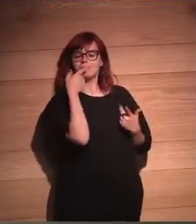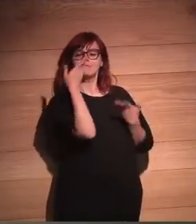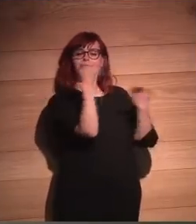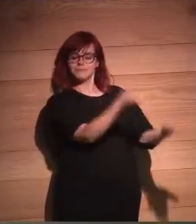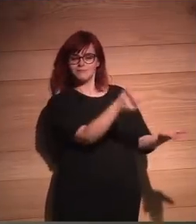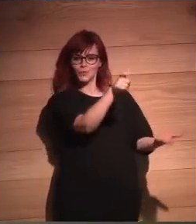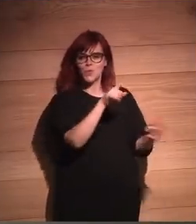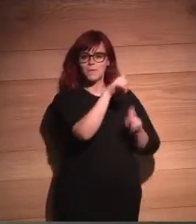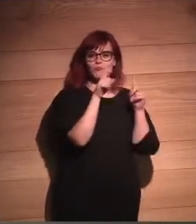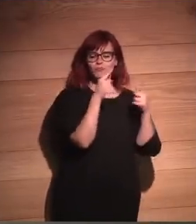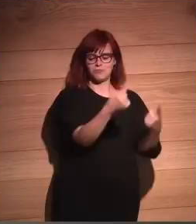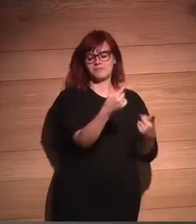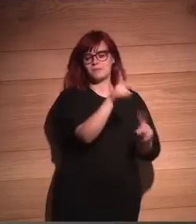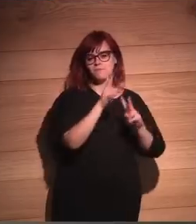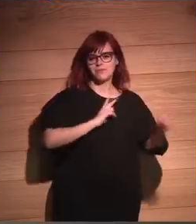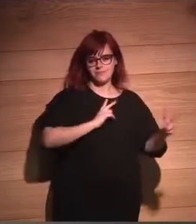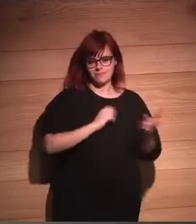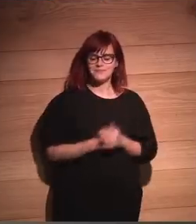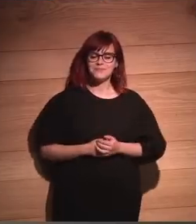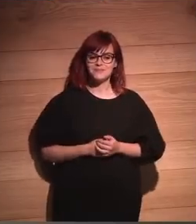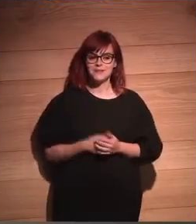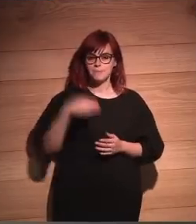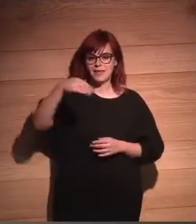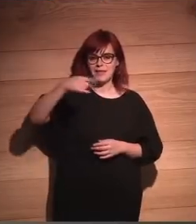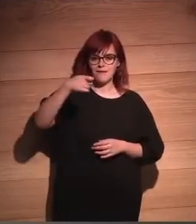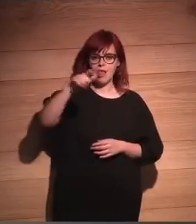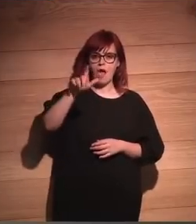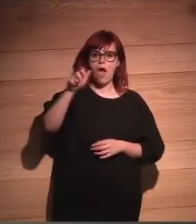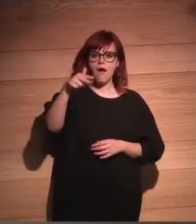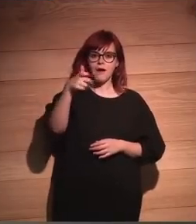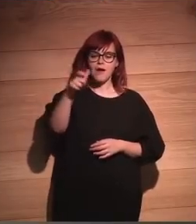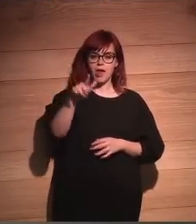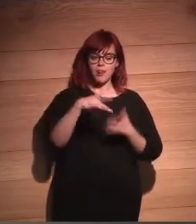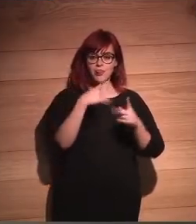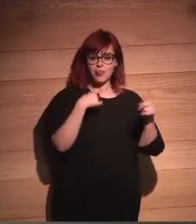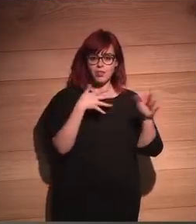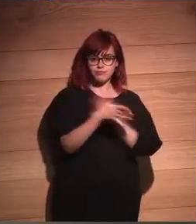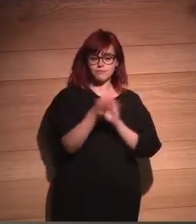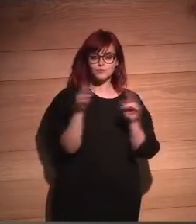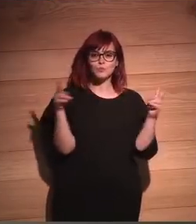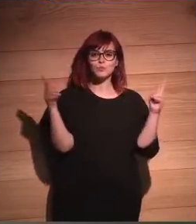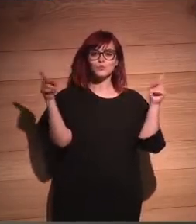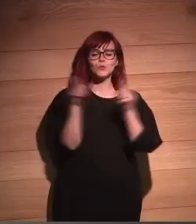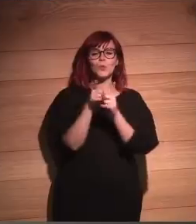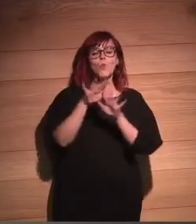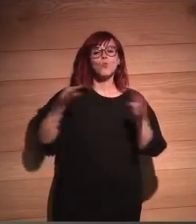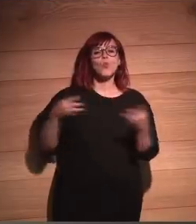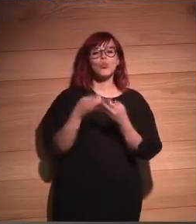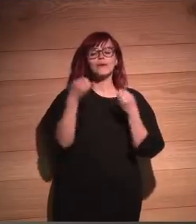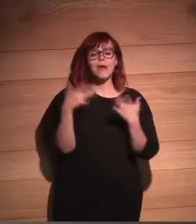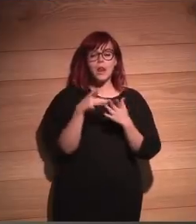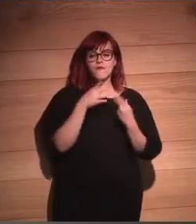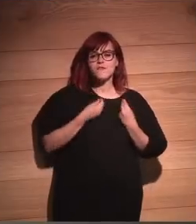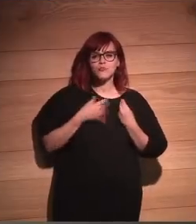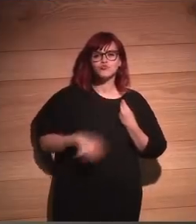te lanzamos a ti la primera cuestión. Miguel Ángel nos describía antes en una diapositiva cómo está el mundo en el que